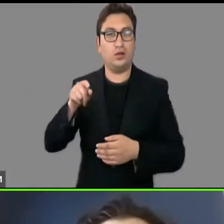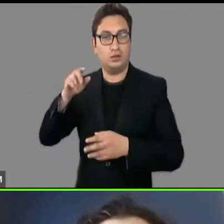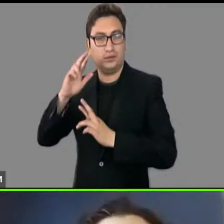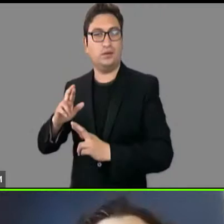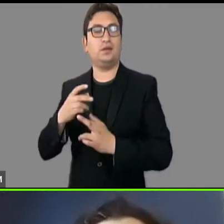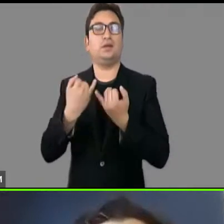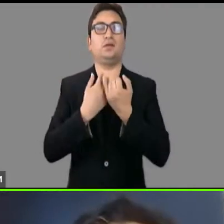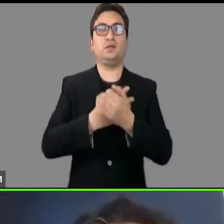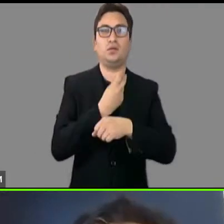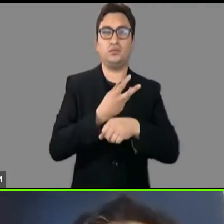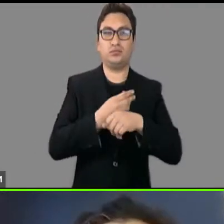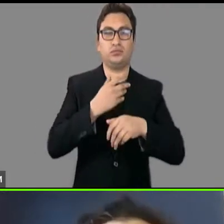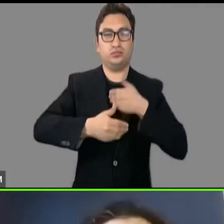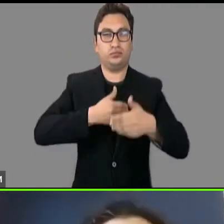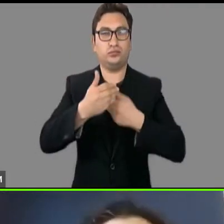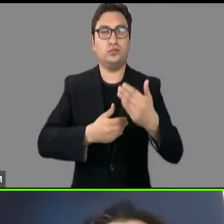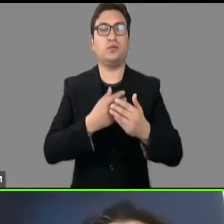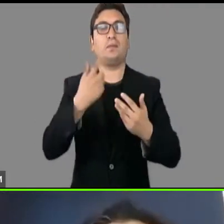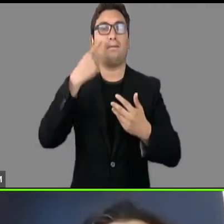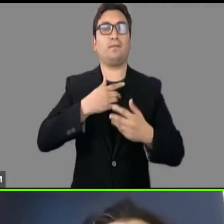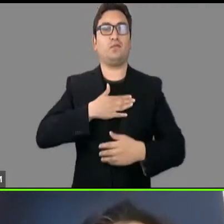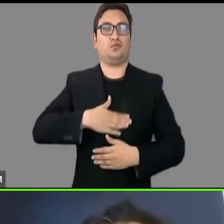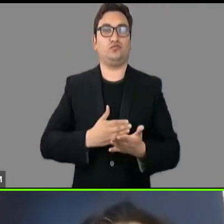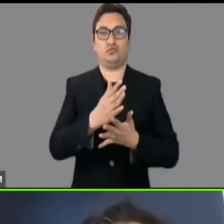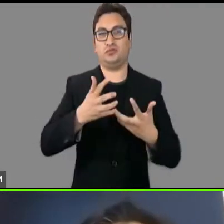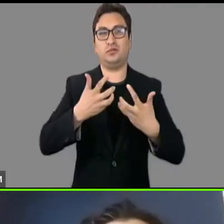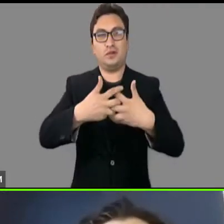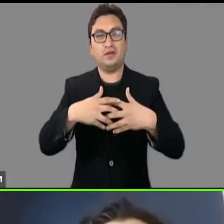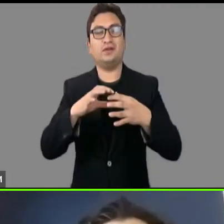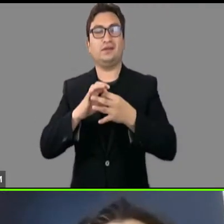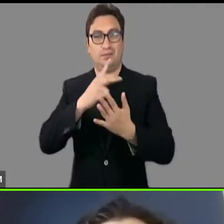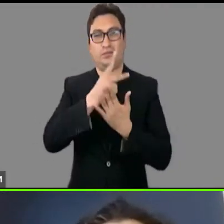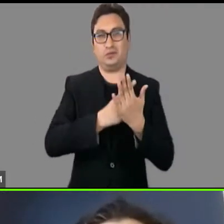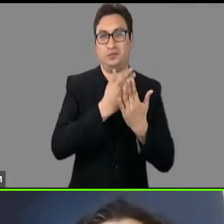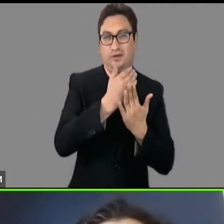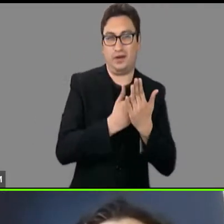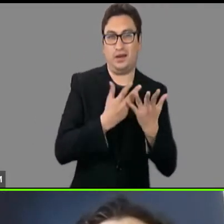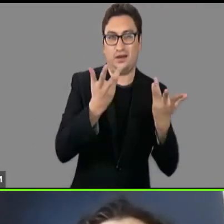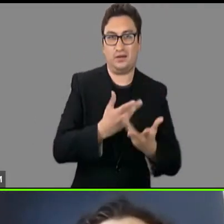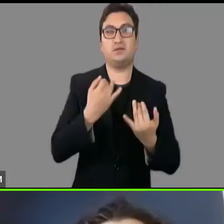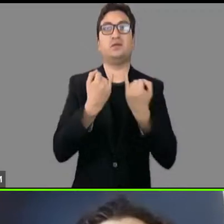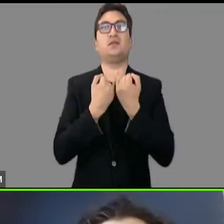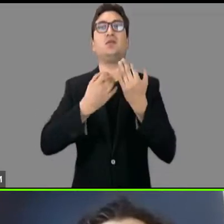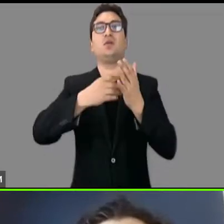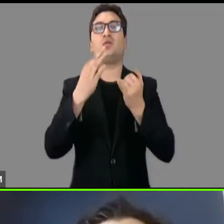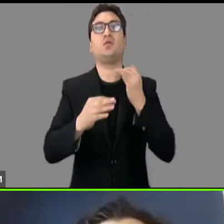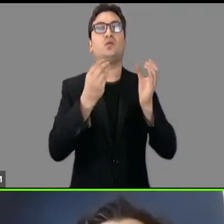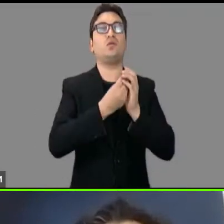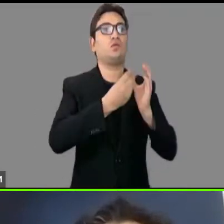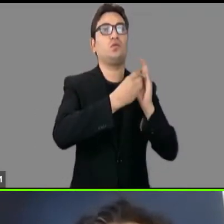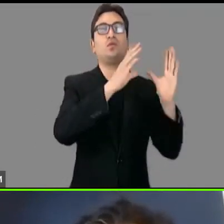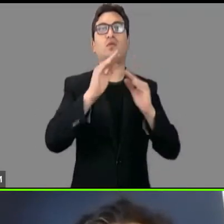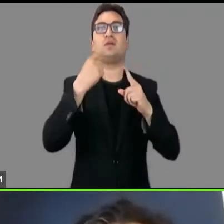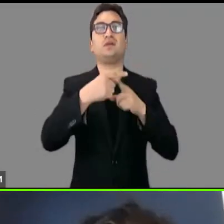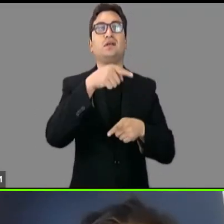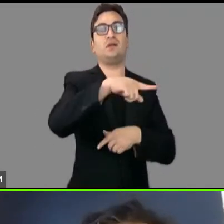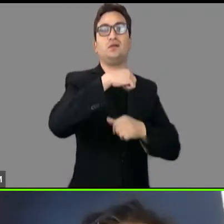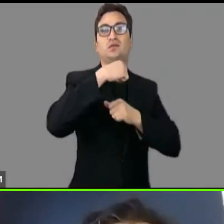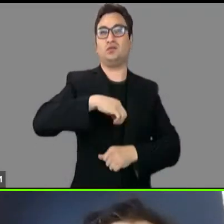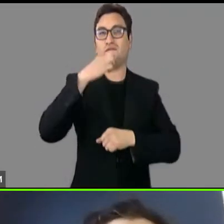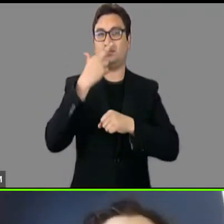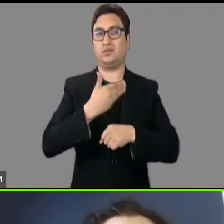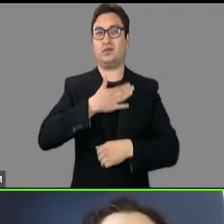la capacitación de los operadores de justicia. Cuando nosotros iniciamos el programa piloto, llegábamos a